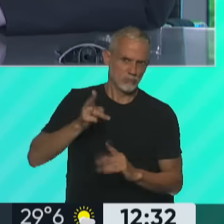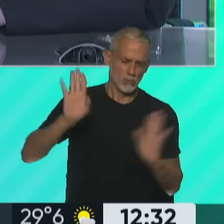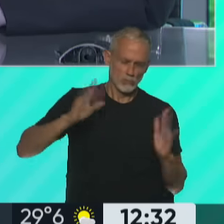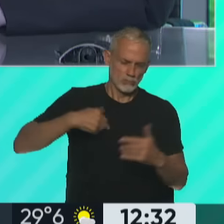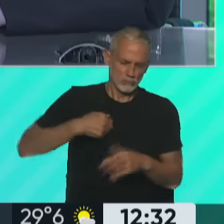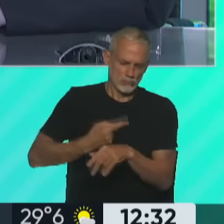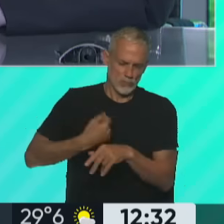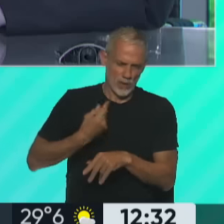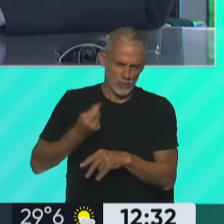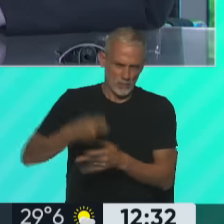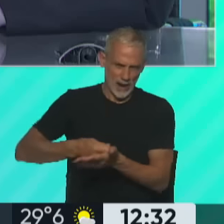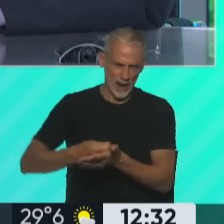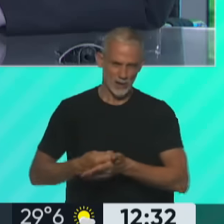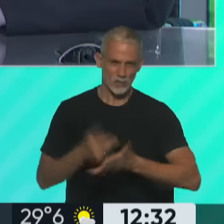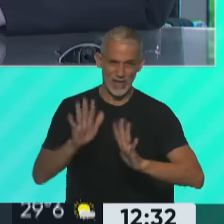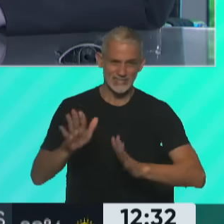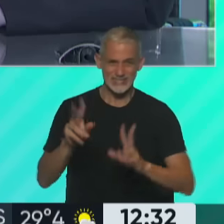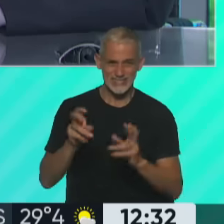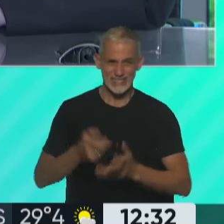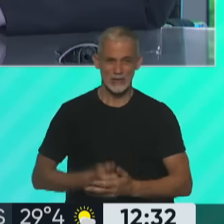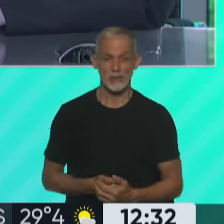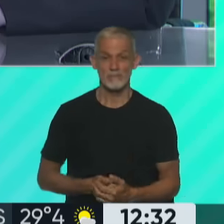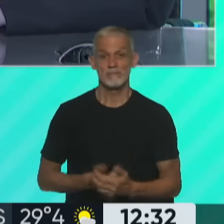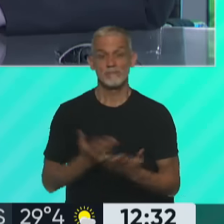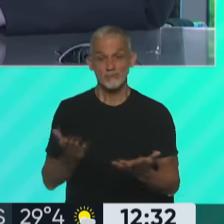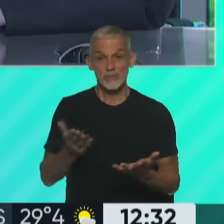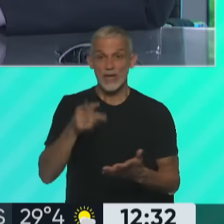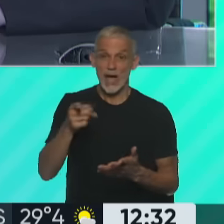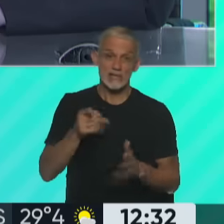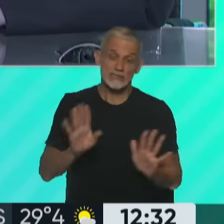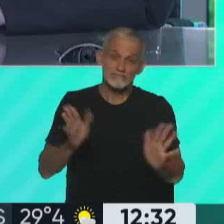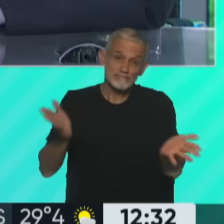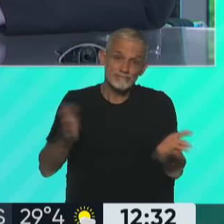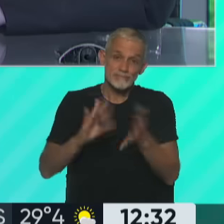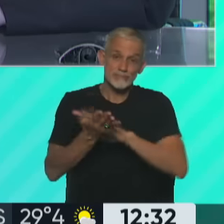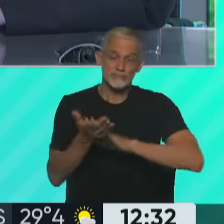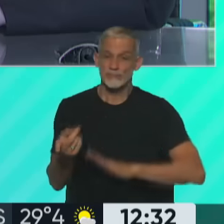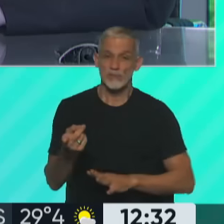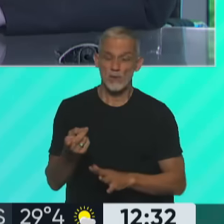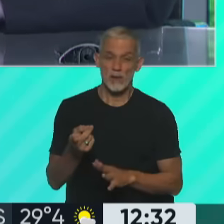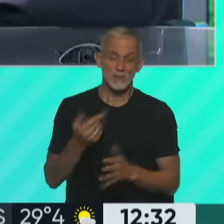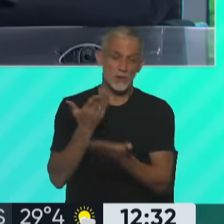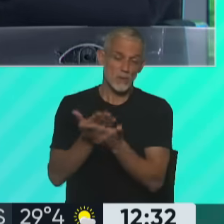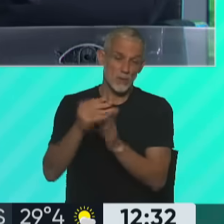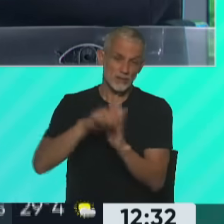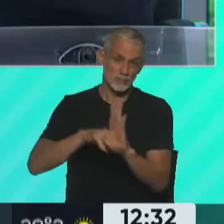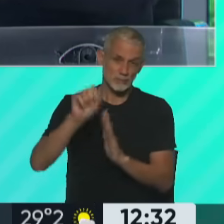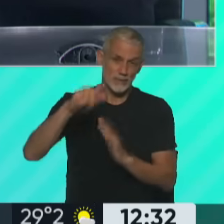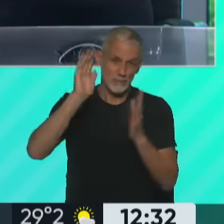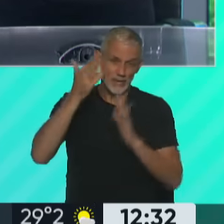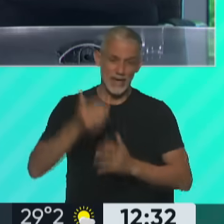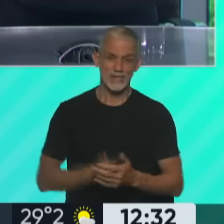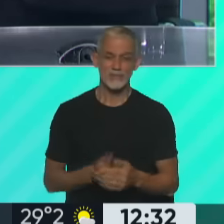sociedad. Sí, es eso, digamos. El tema es que estos son los riesgos que plantea esto, y por ahí un